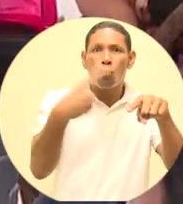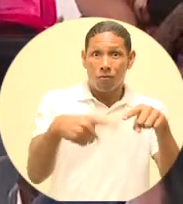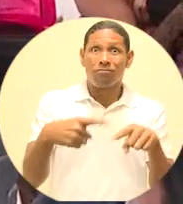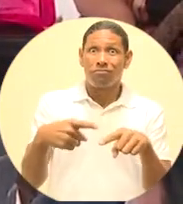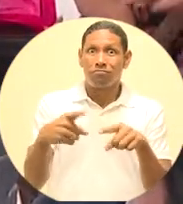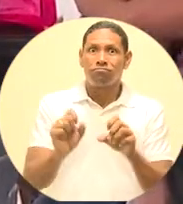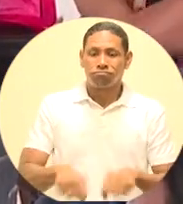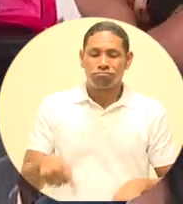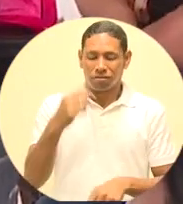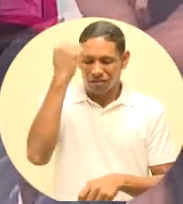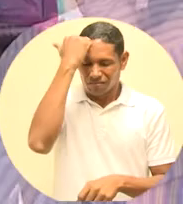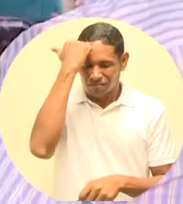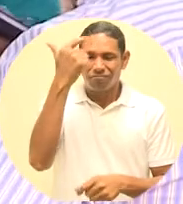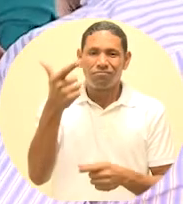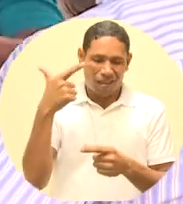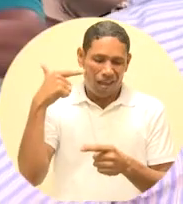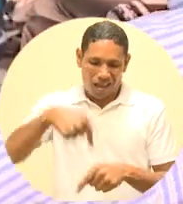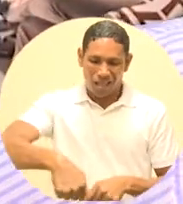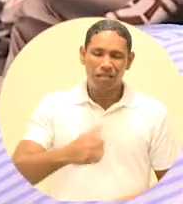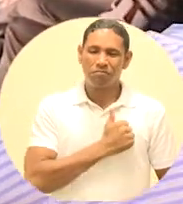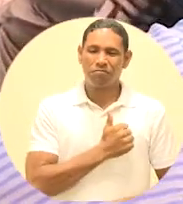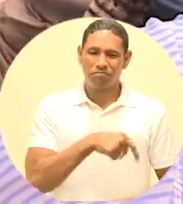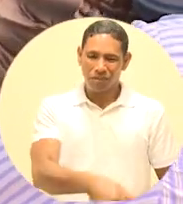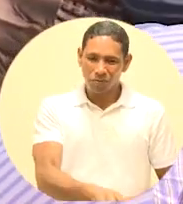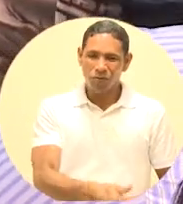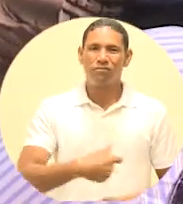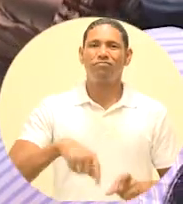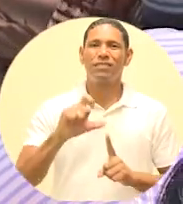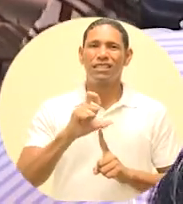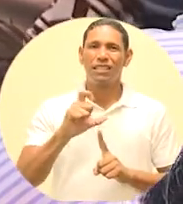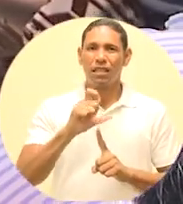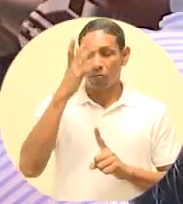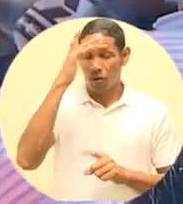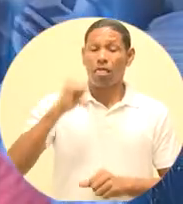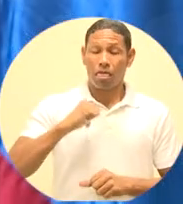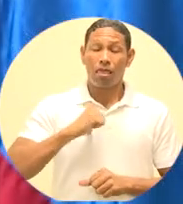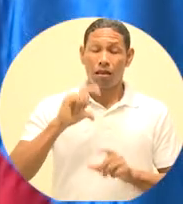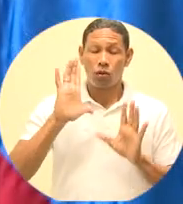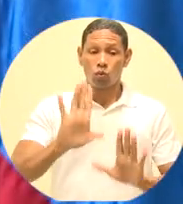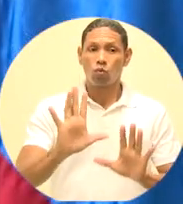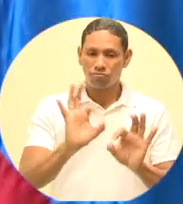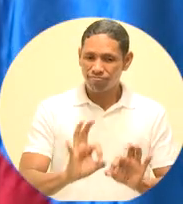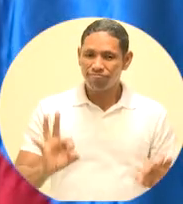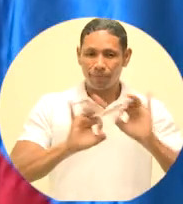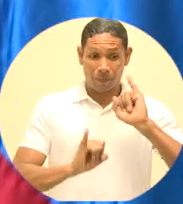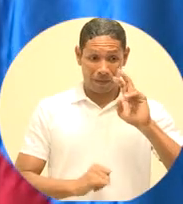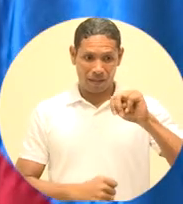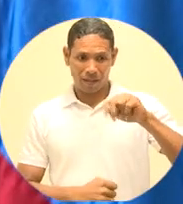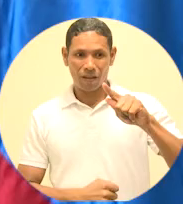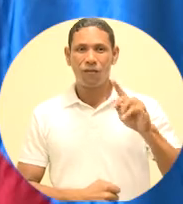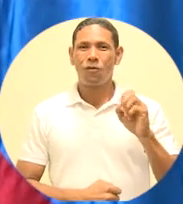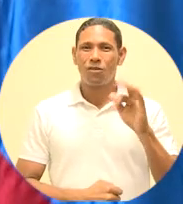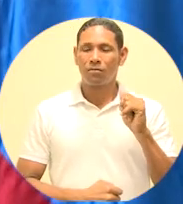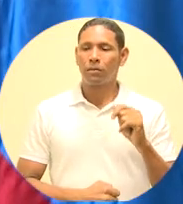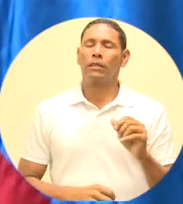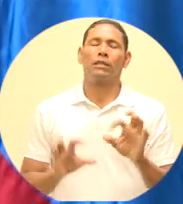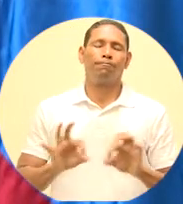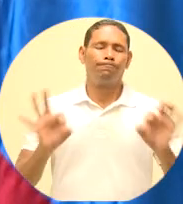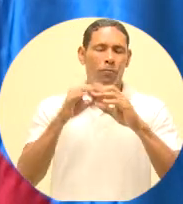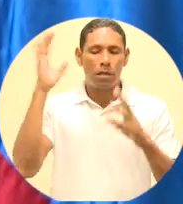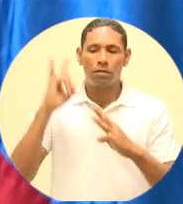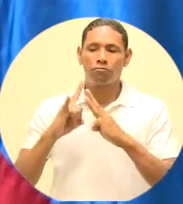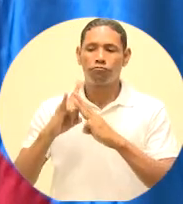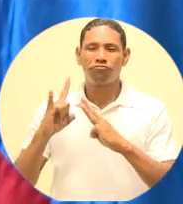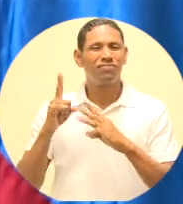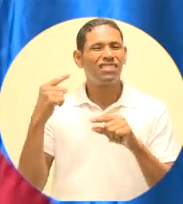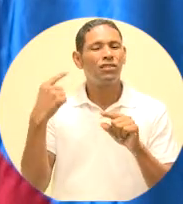maestros que necesita el territorio aquí. Siéntanse orgullosos de lo que pueden hacer porque tienen una gran institución universitaria, el Infotep, y tienen una gran universidad que